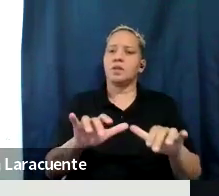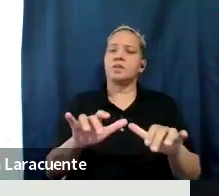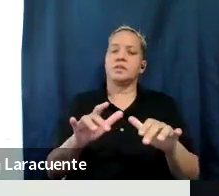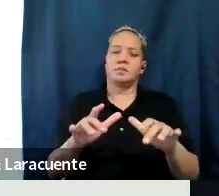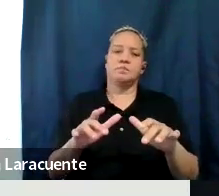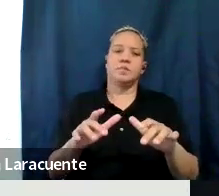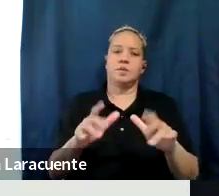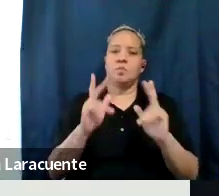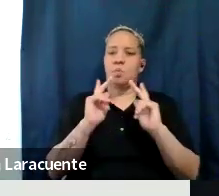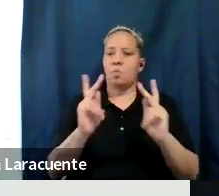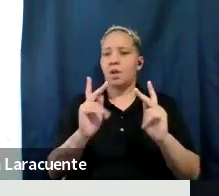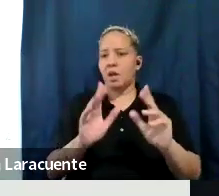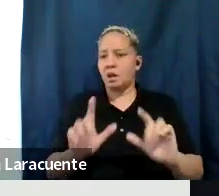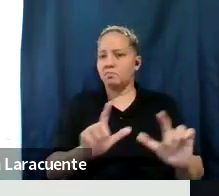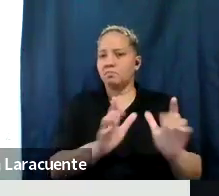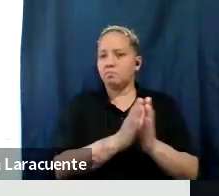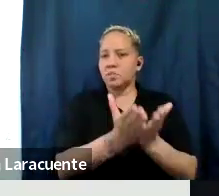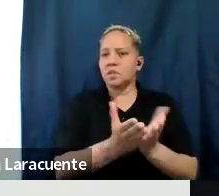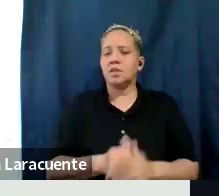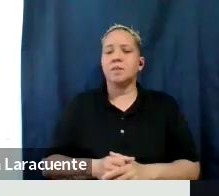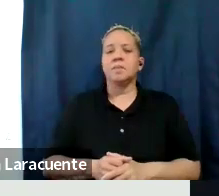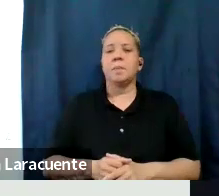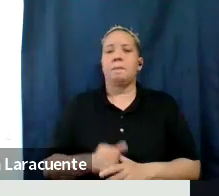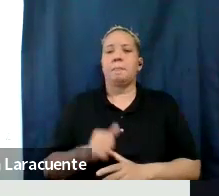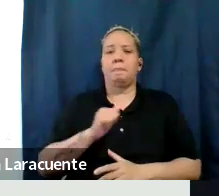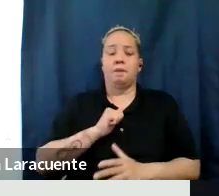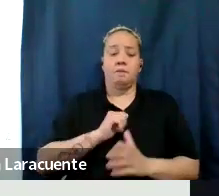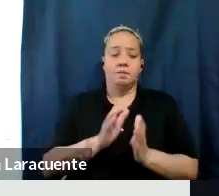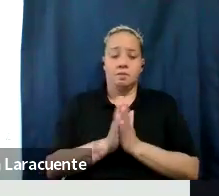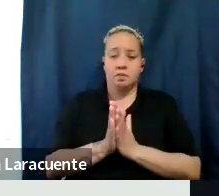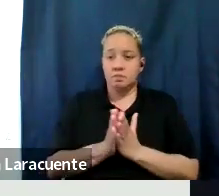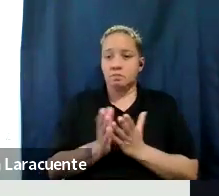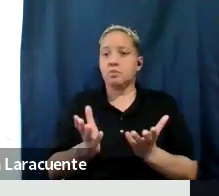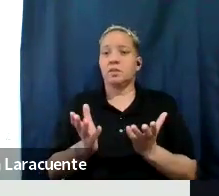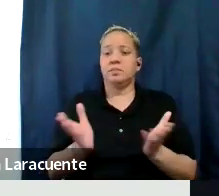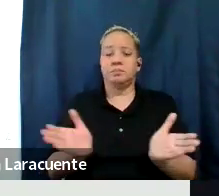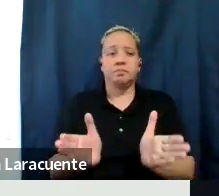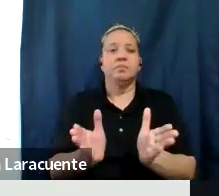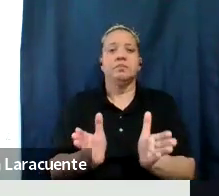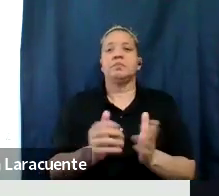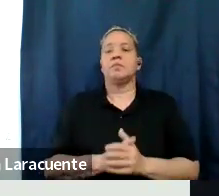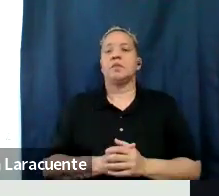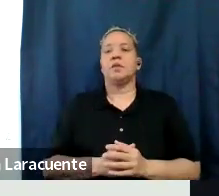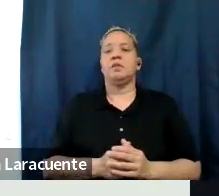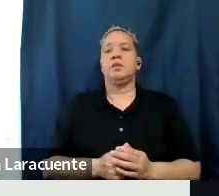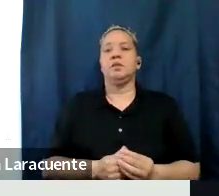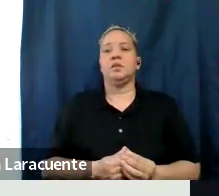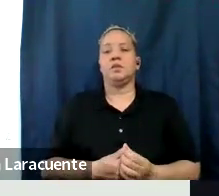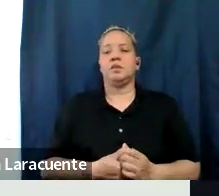publicar. Yo mismo me debería animar a publicar alguno de esos libros no publicados, lo